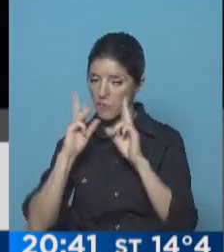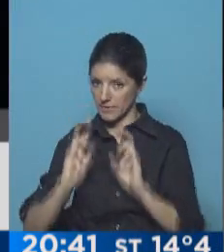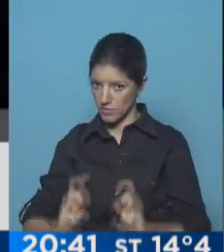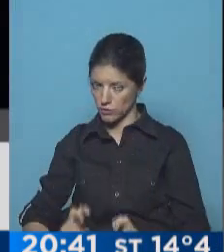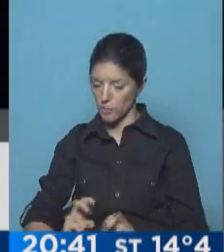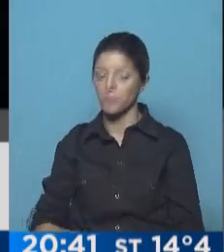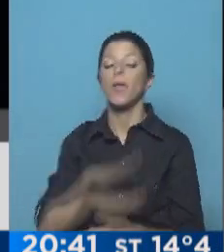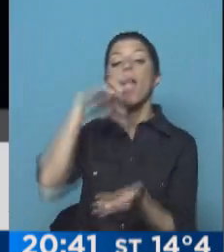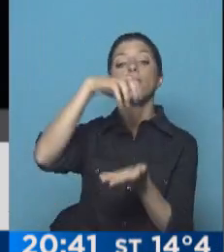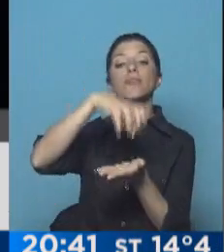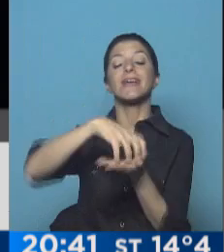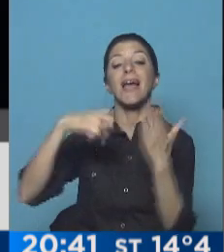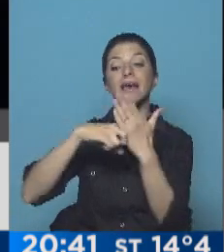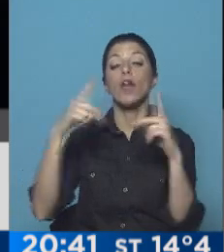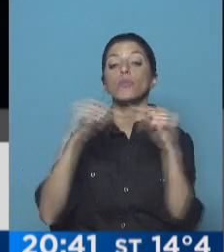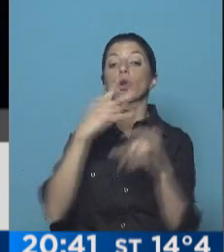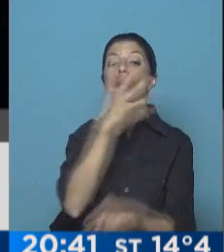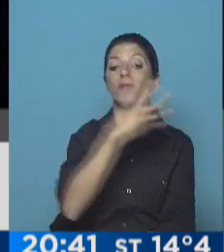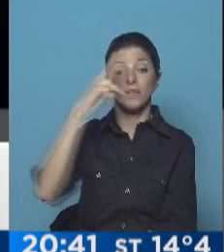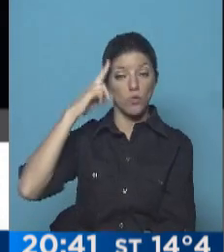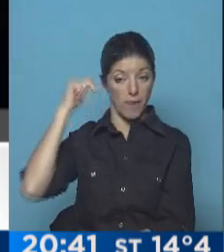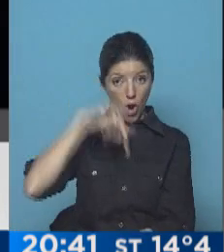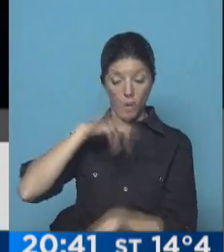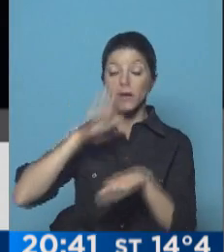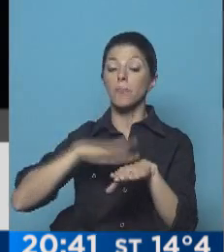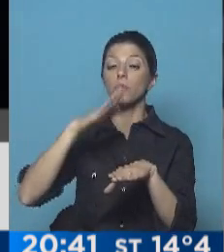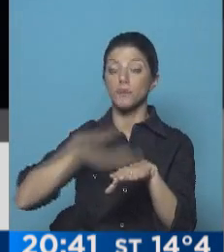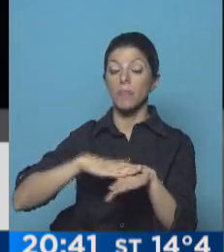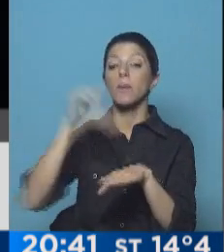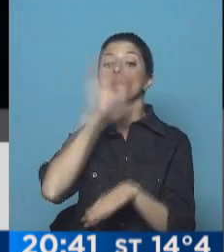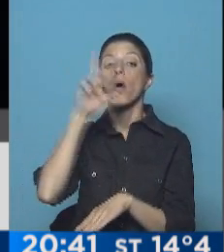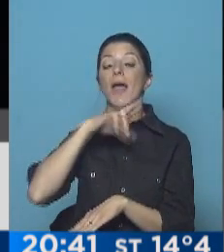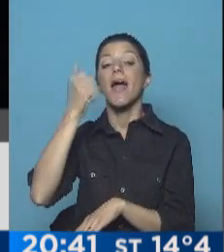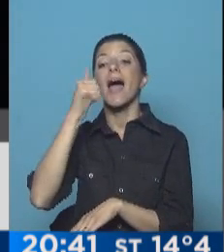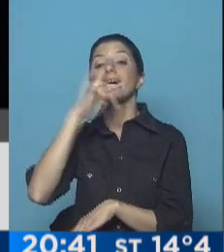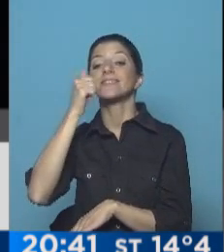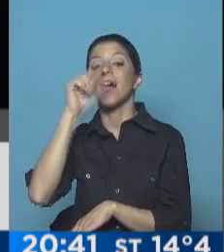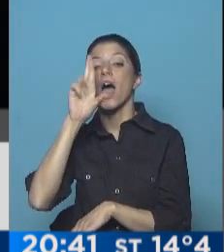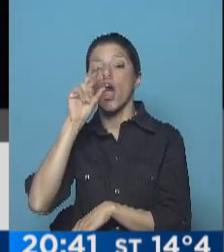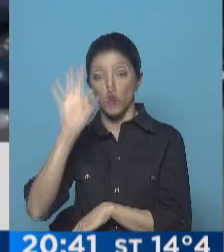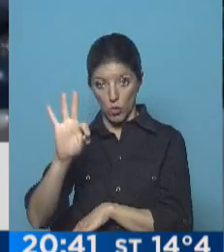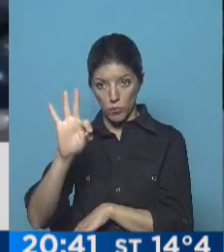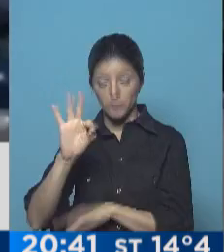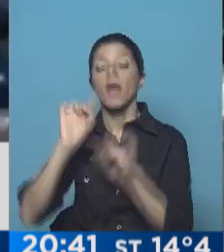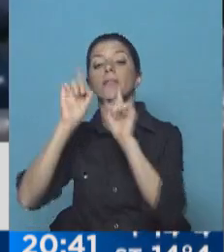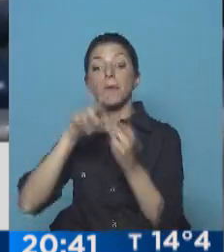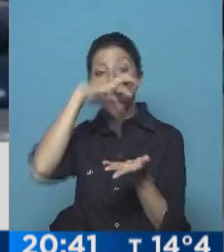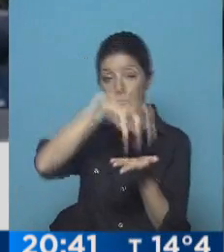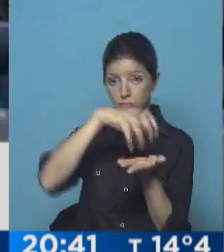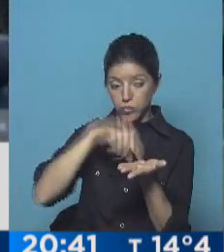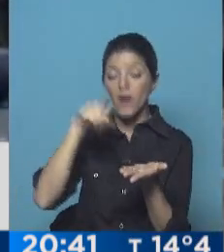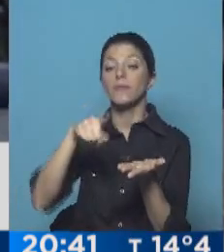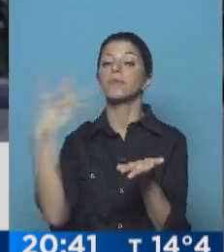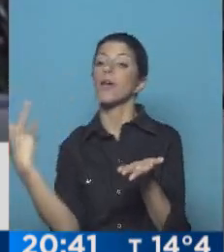Interviniente es la número 49, actualmente a cargo de la fiscal María Paula Azaro. Además, la Fiscalía recibe la